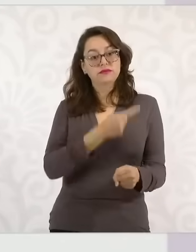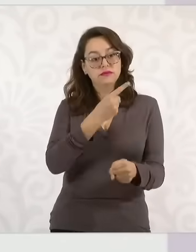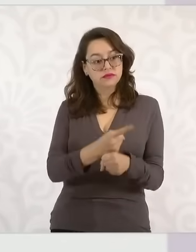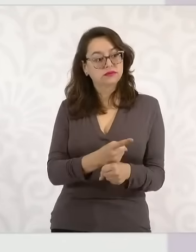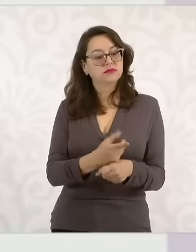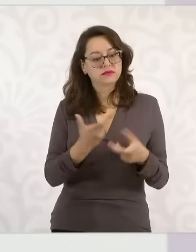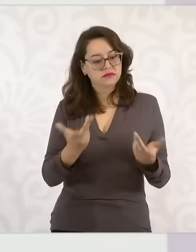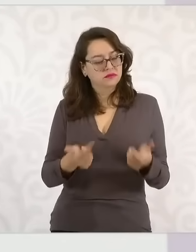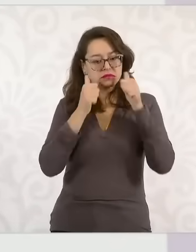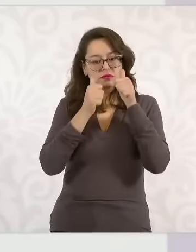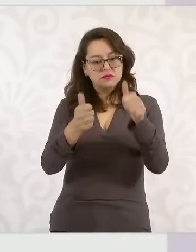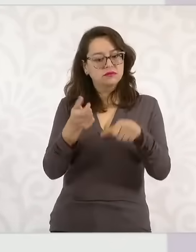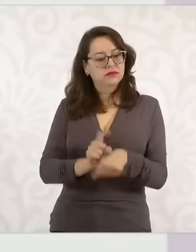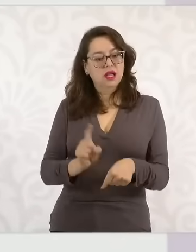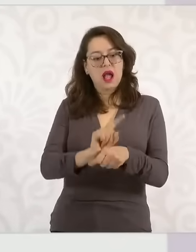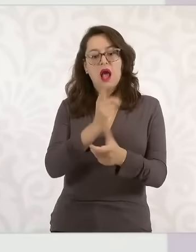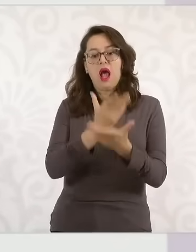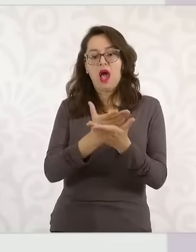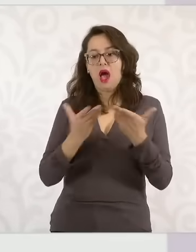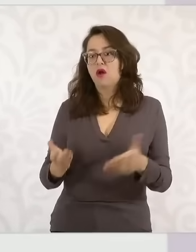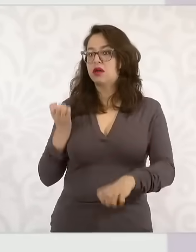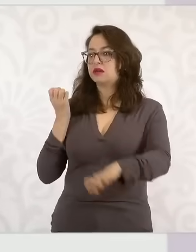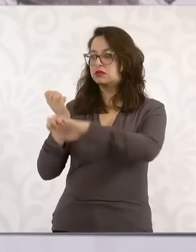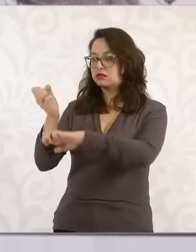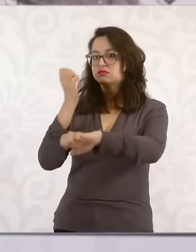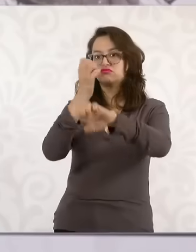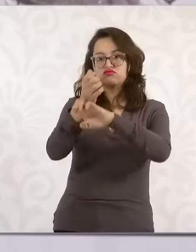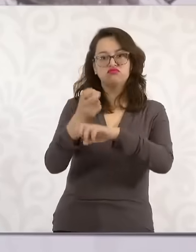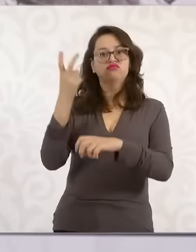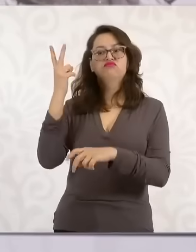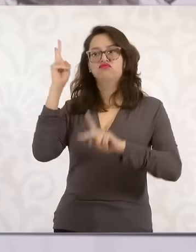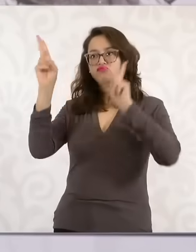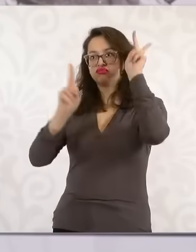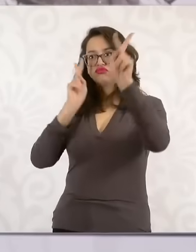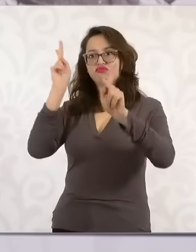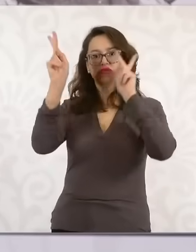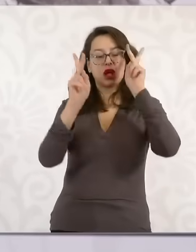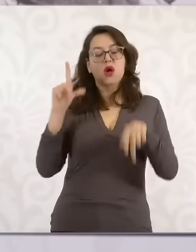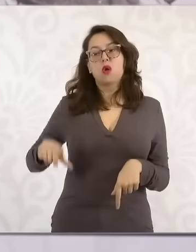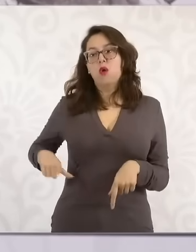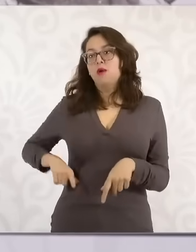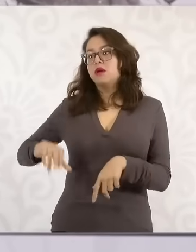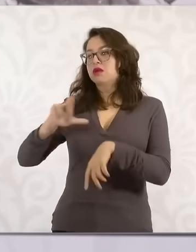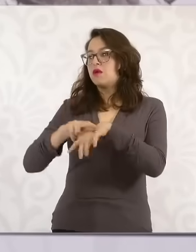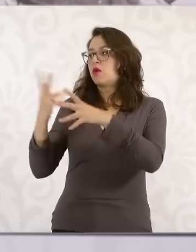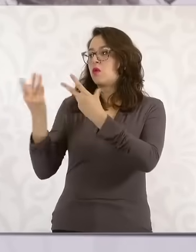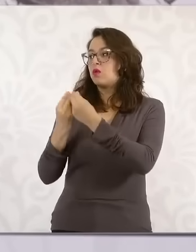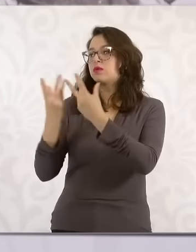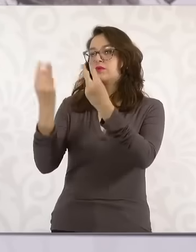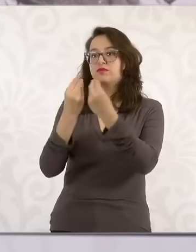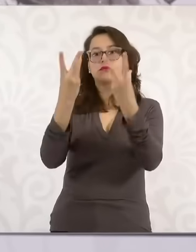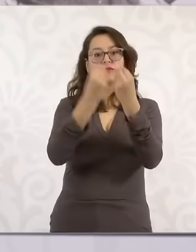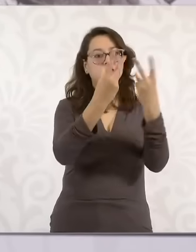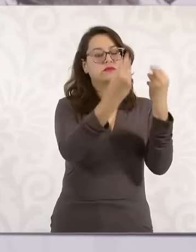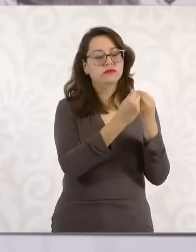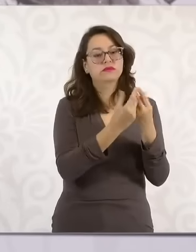los estados para poder trabajar más de cerca todavía con los gobernadores, para poder